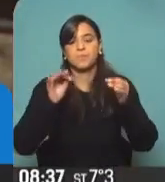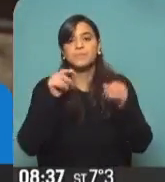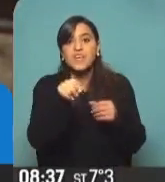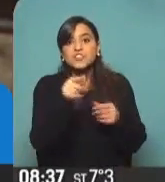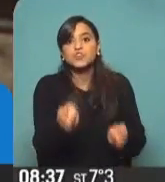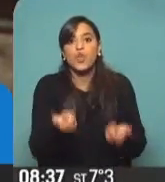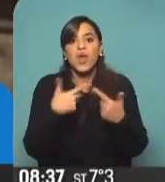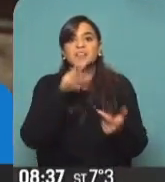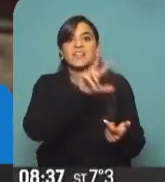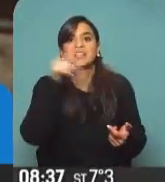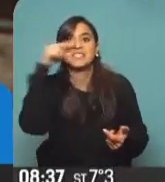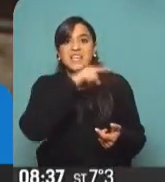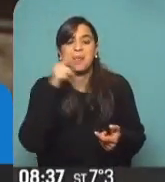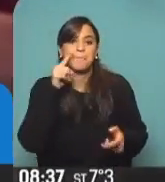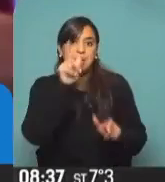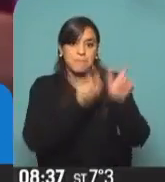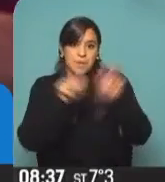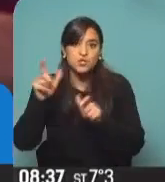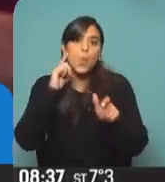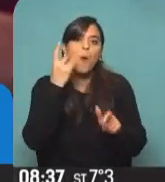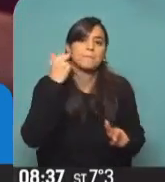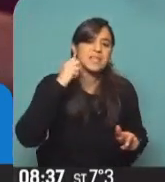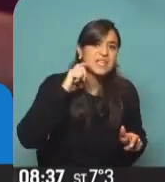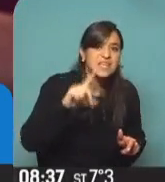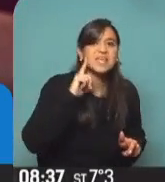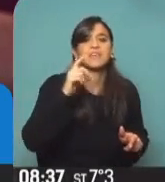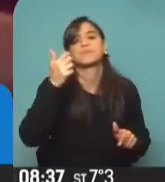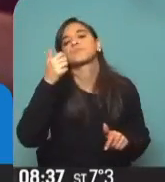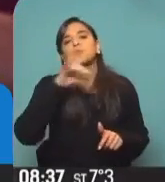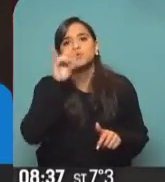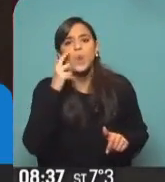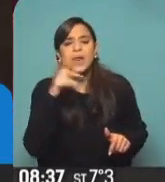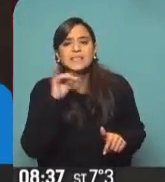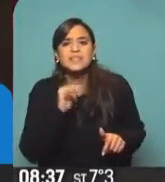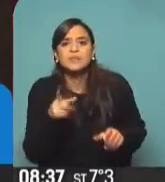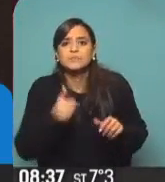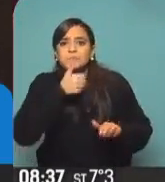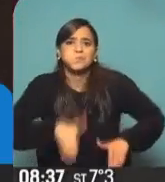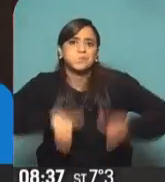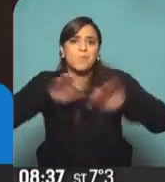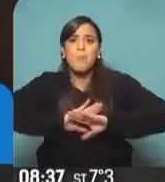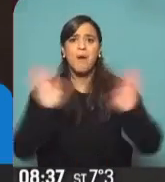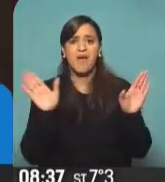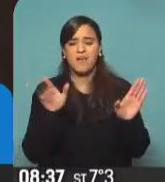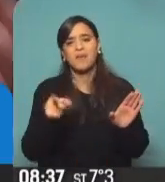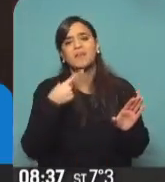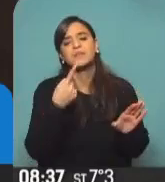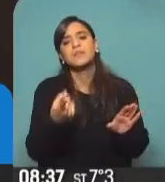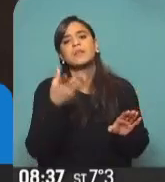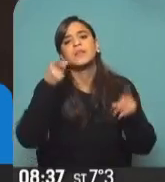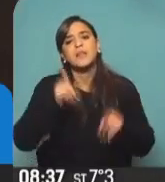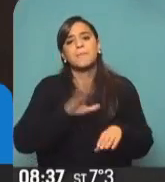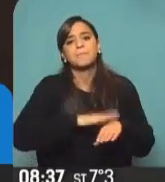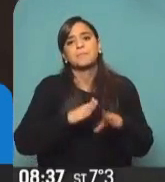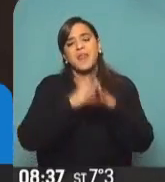37 mil vecinos de guaminí de coronel suárez y de adolfo alsina no se inunden más bueno de estos de eso se trata la cuarta etapa el plan